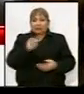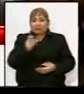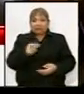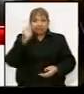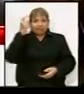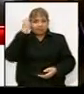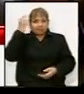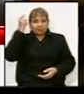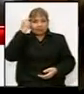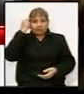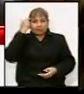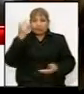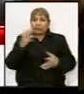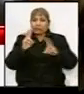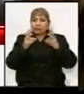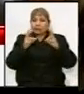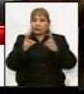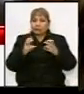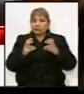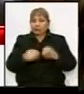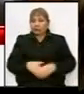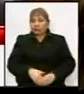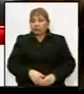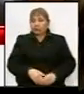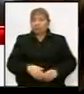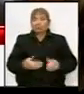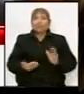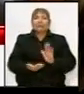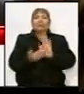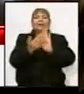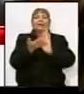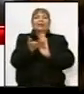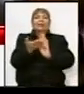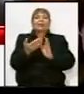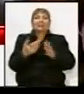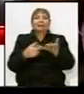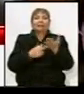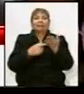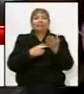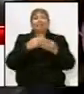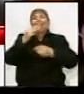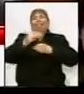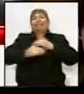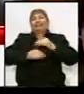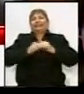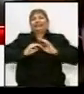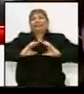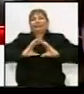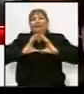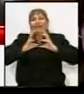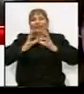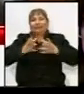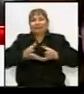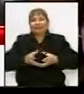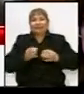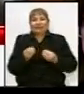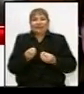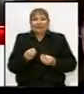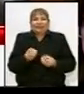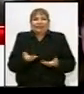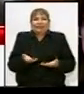pensando en ese tipo de temas cómo vamos a enfrentar el avance de la tecnología del mundo en un mundo globalizado cómo vamos a